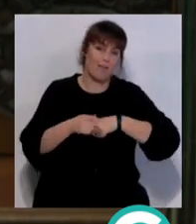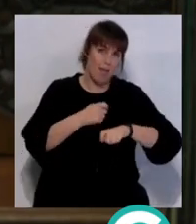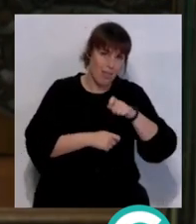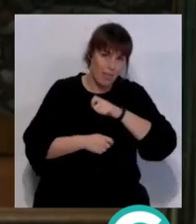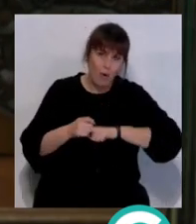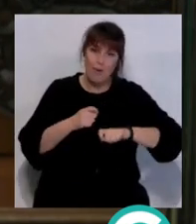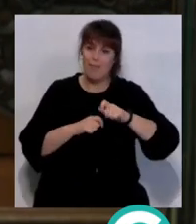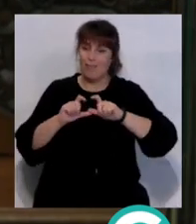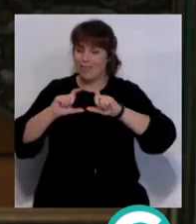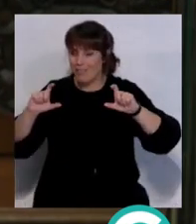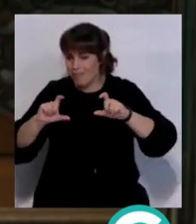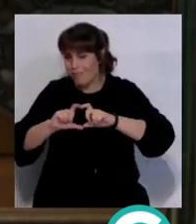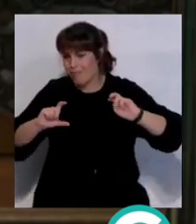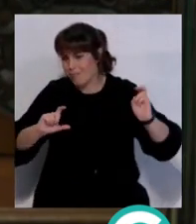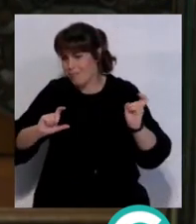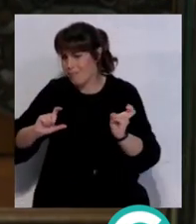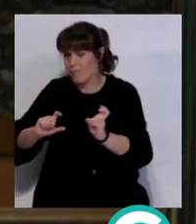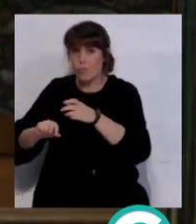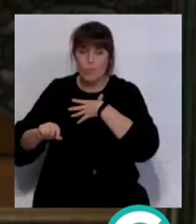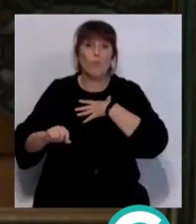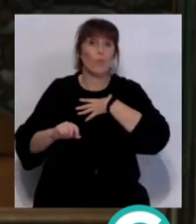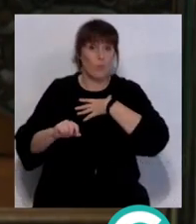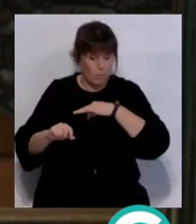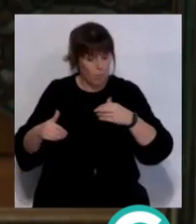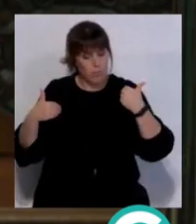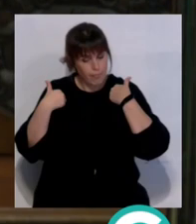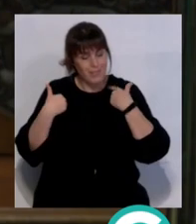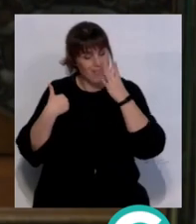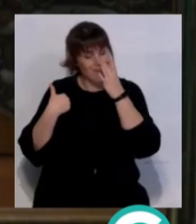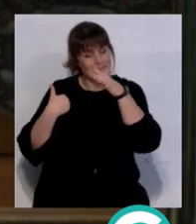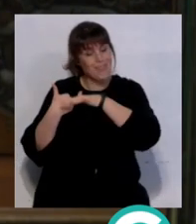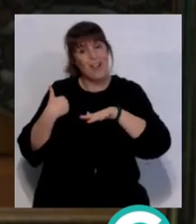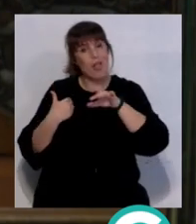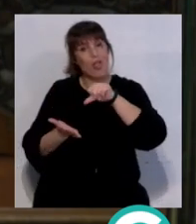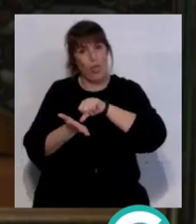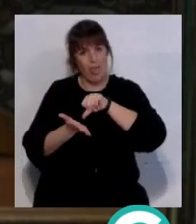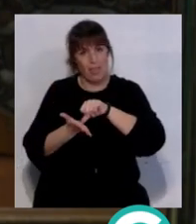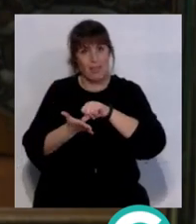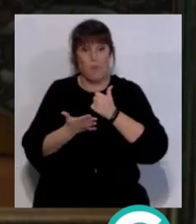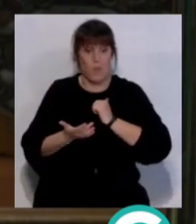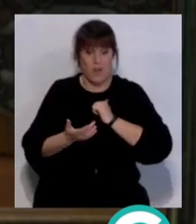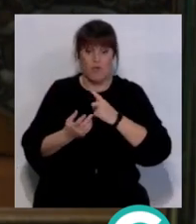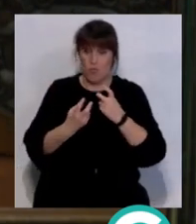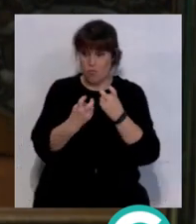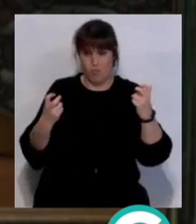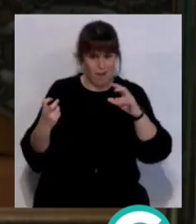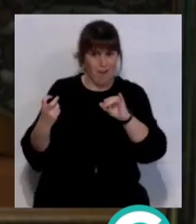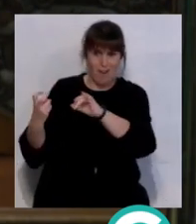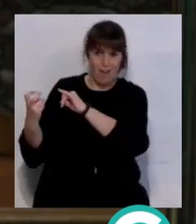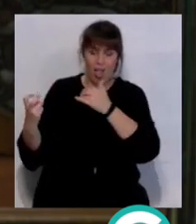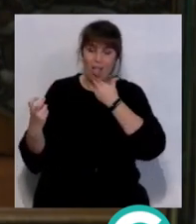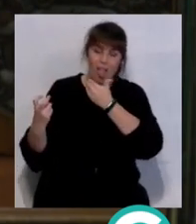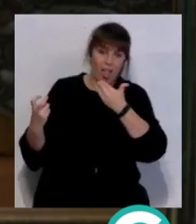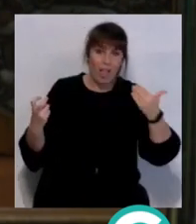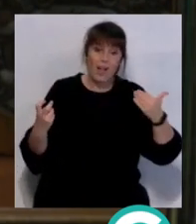y asociaciones que están haciendo posible el carnaval de la ciudad. Aprovecho que están ellos aquí, pero me gustaría